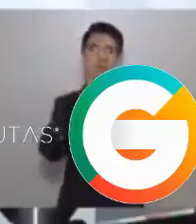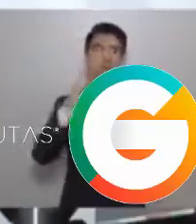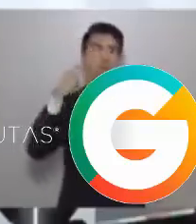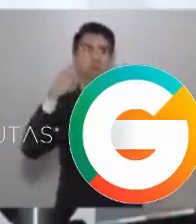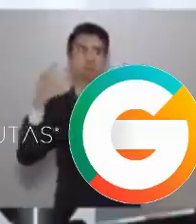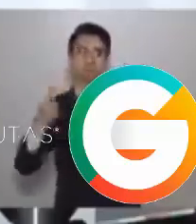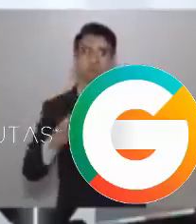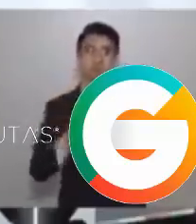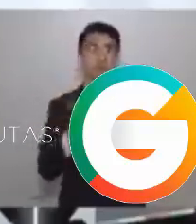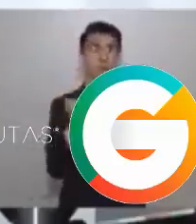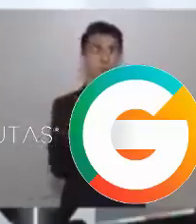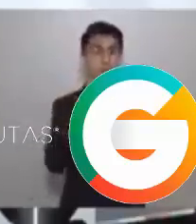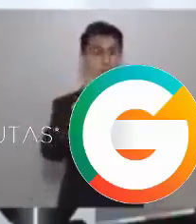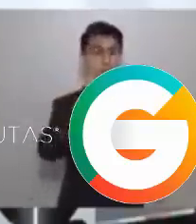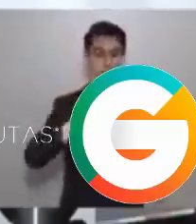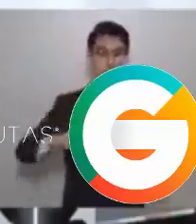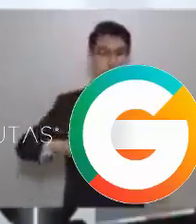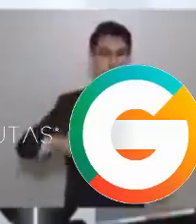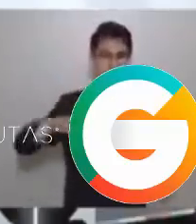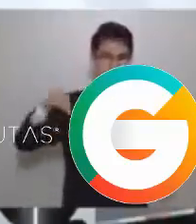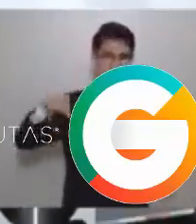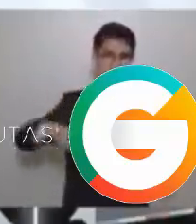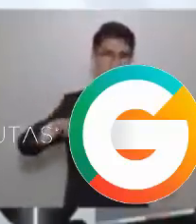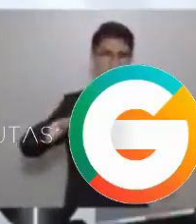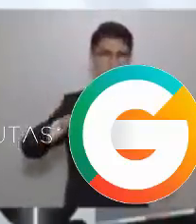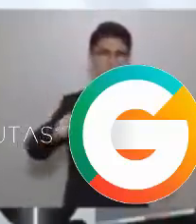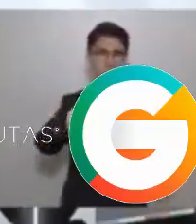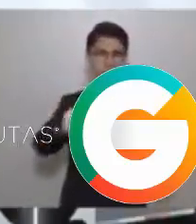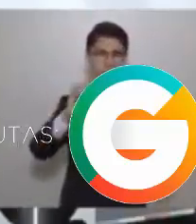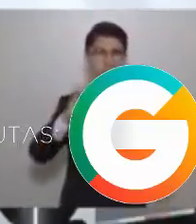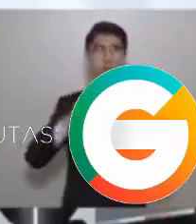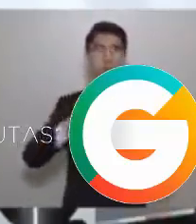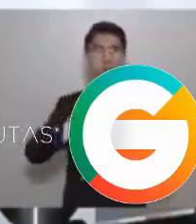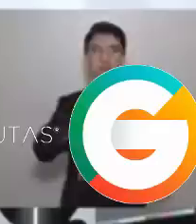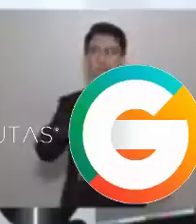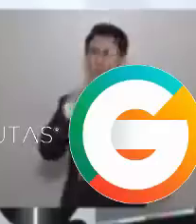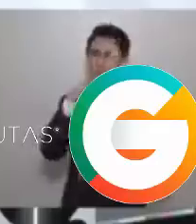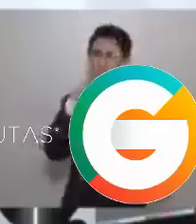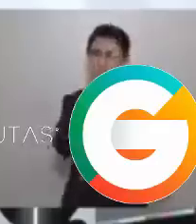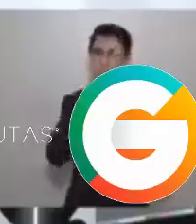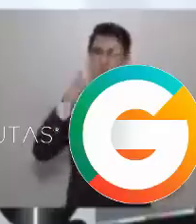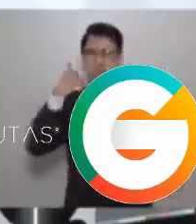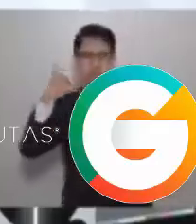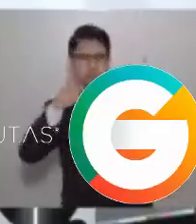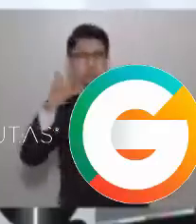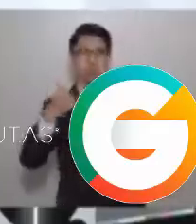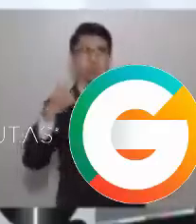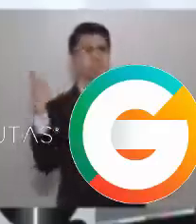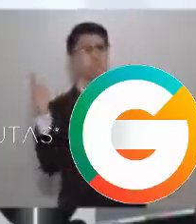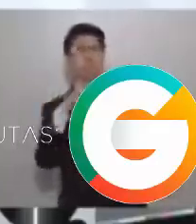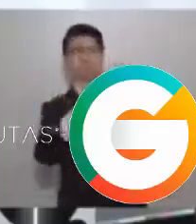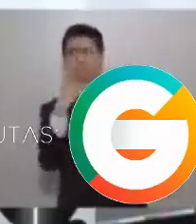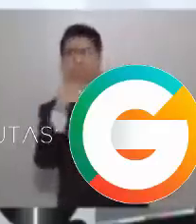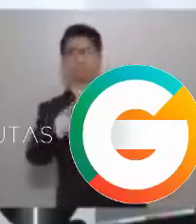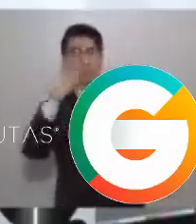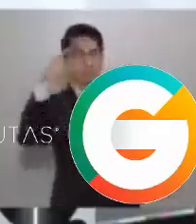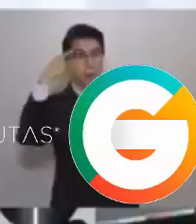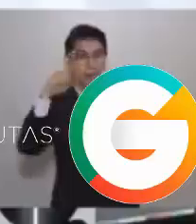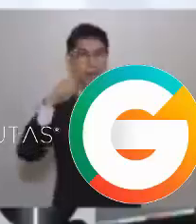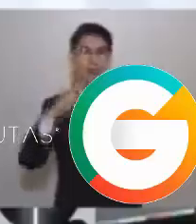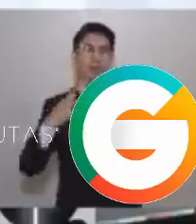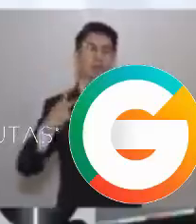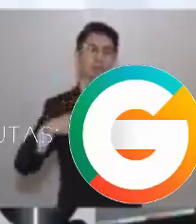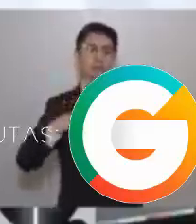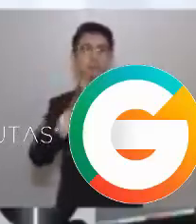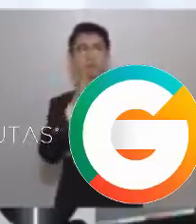del Pilar Ávila Olmeda. De inmediato se procedió al envío de refuerzos por parte de las autoridades de seguridad